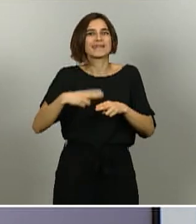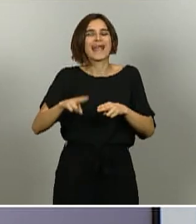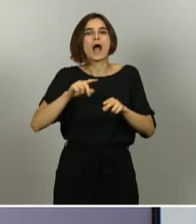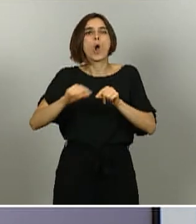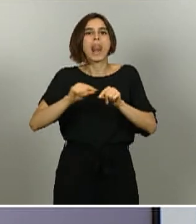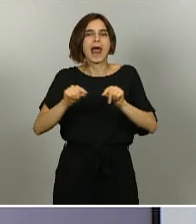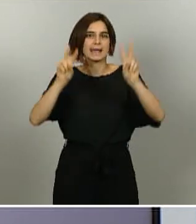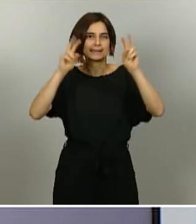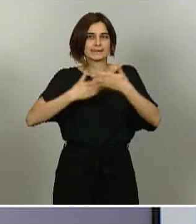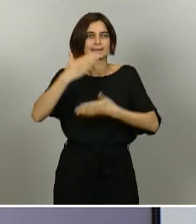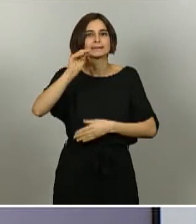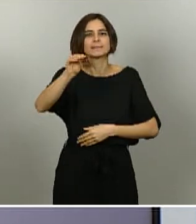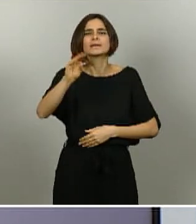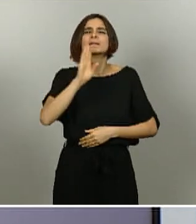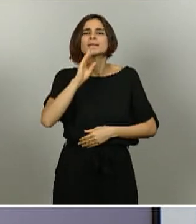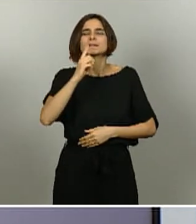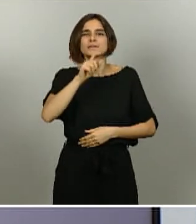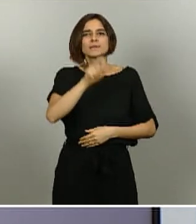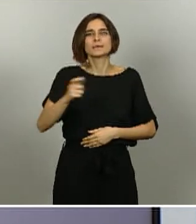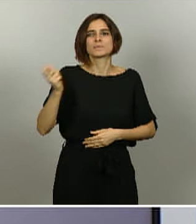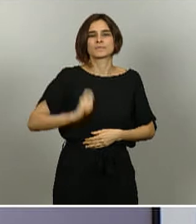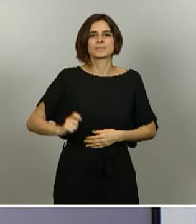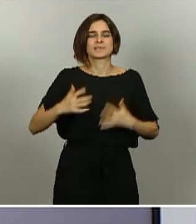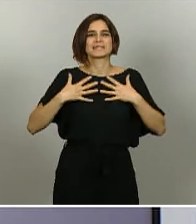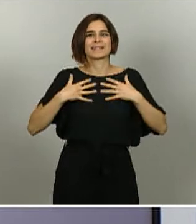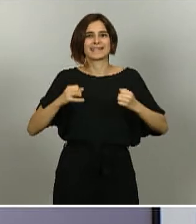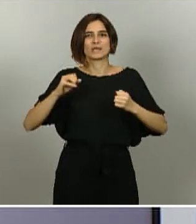¿Puede dar la cifra total?